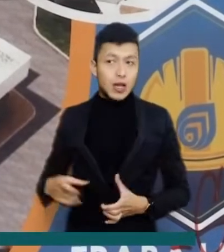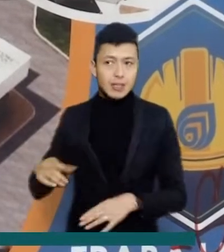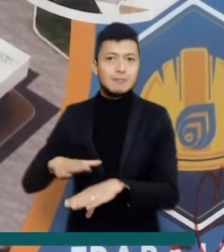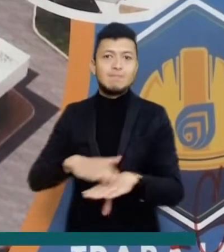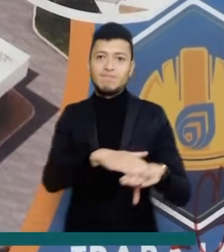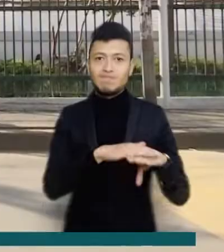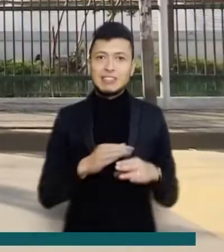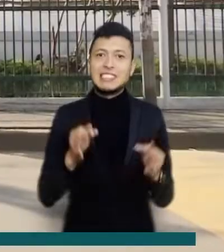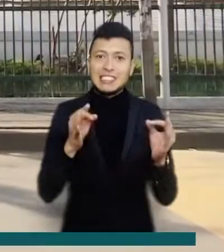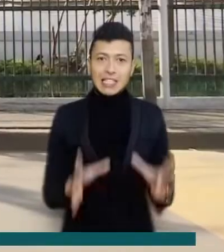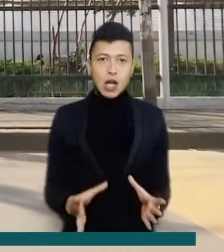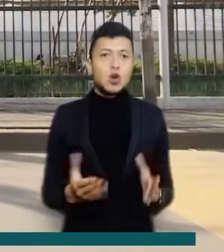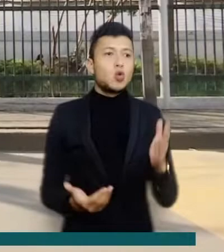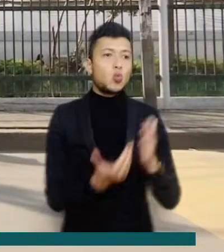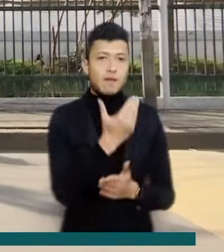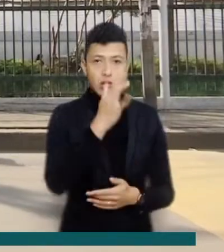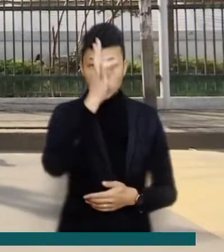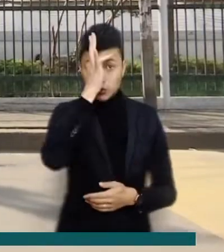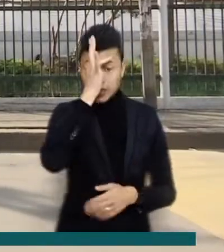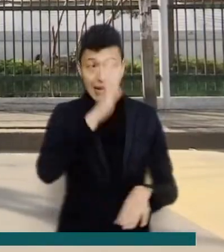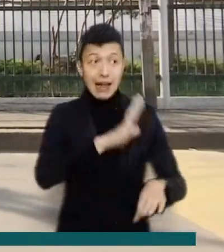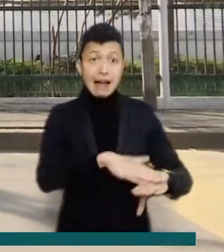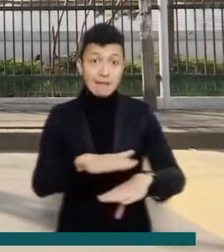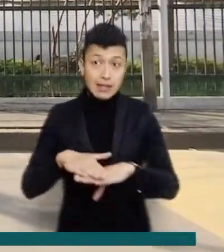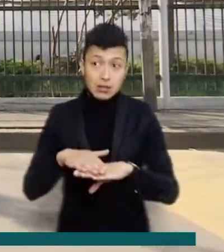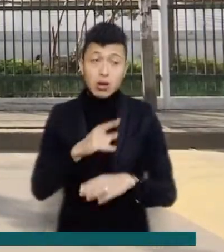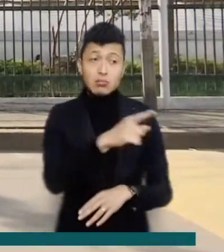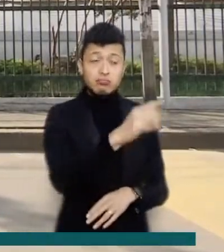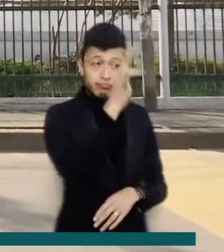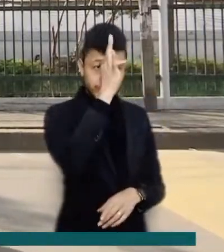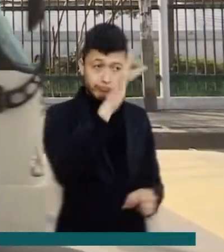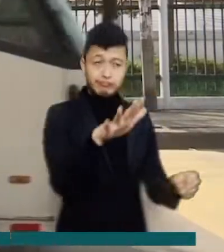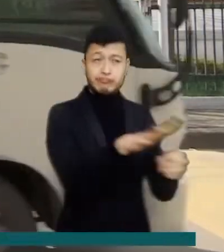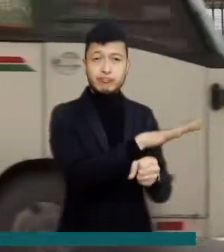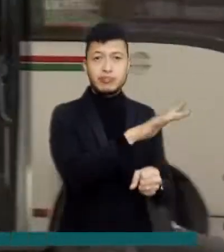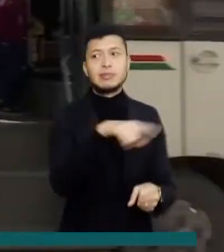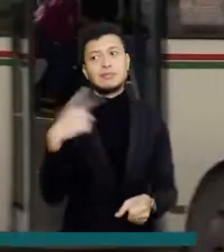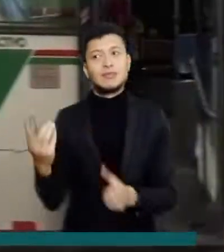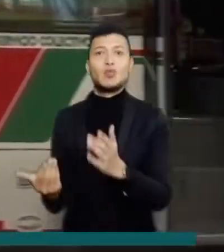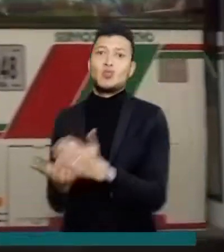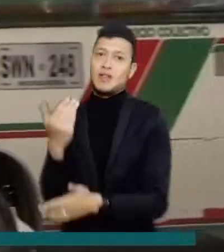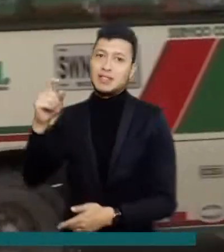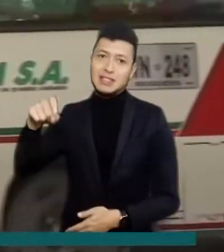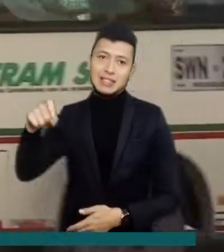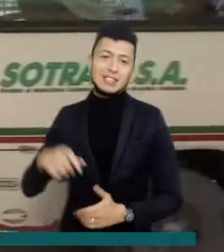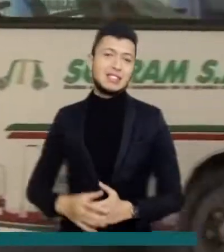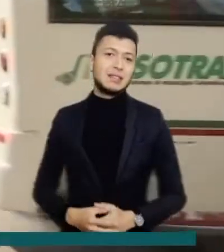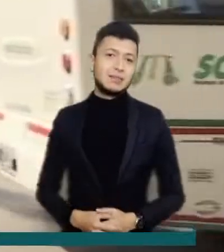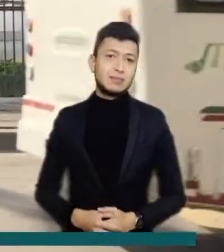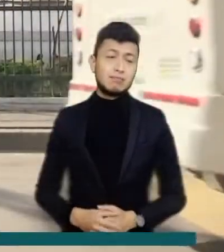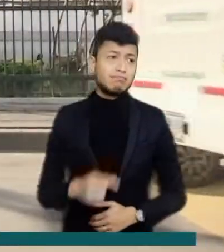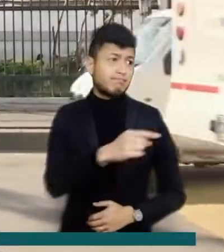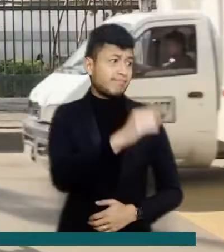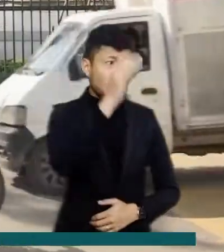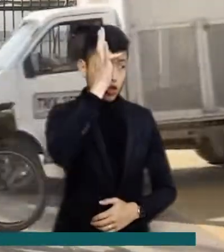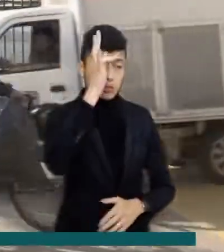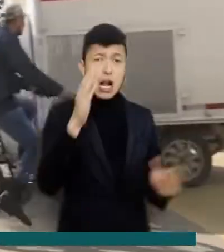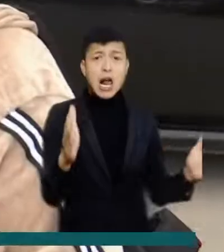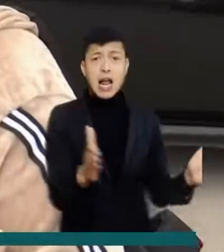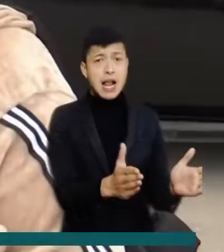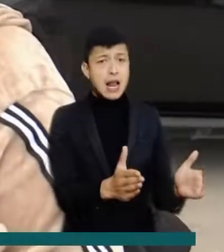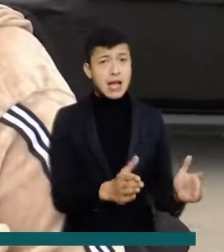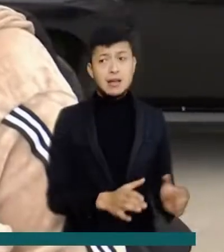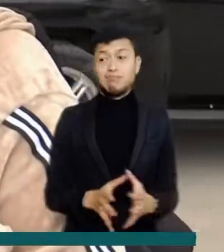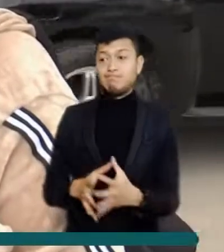aseguran que es necesario contar con un nuevo hospital, pues el que hay actualmente ya no da abasto. No, se